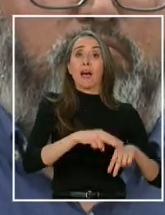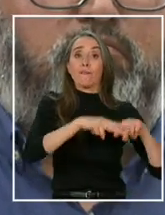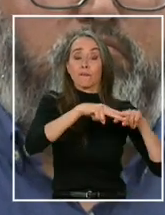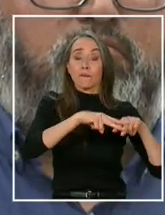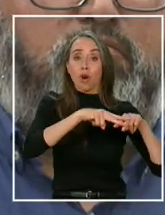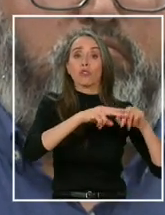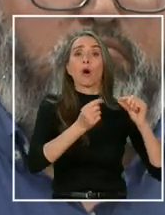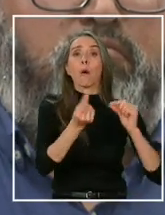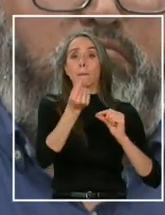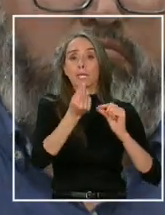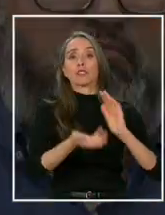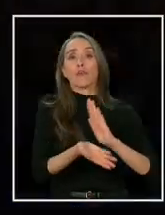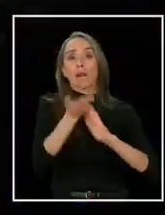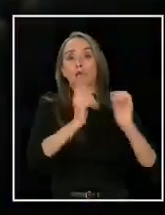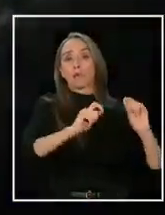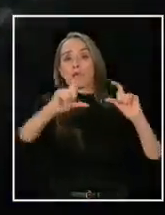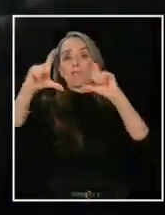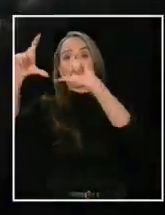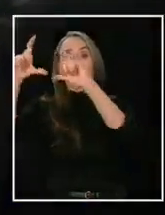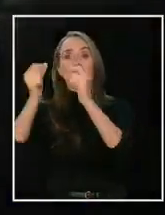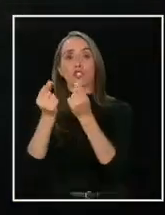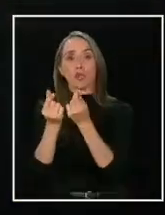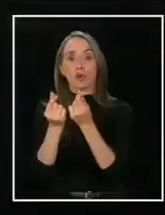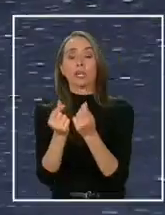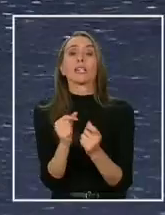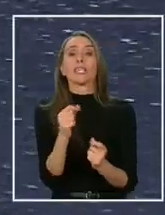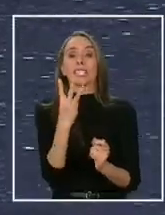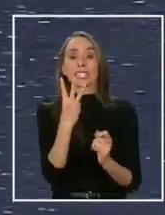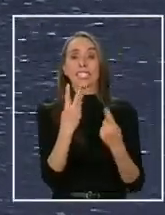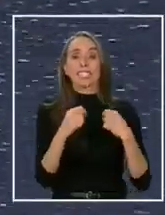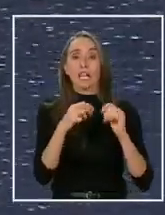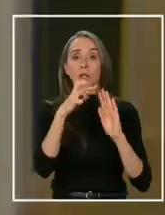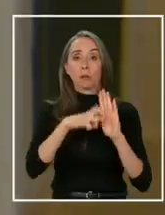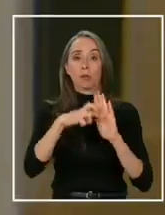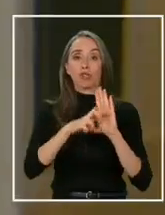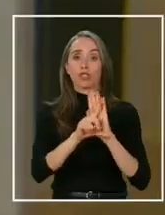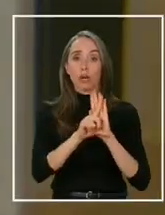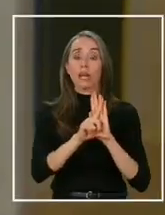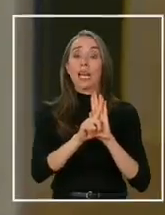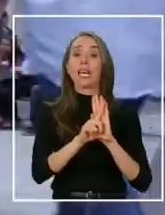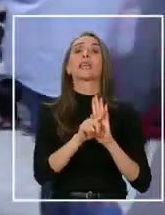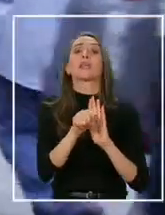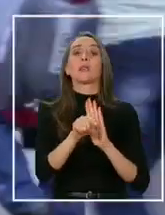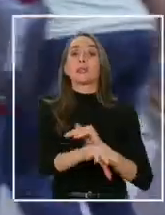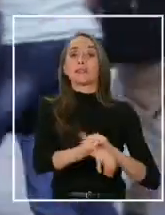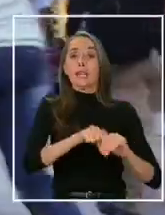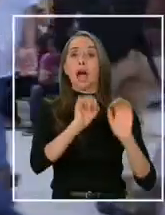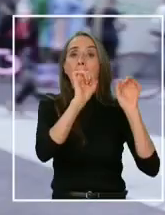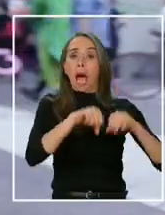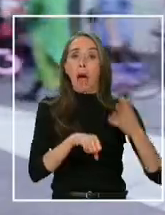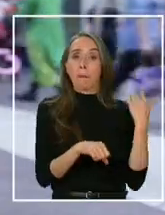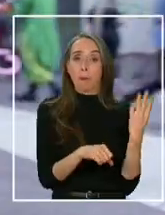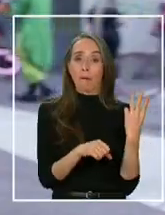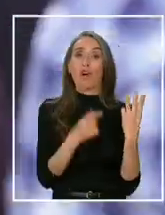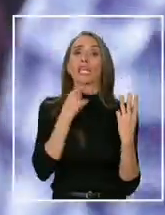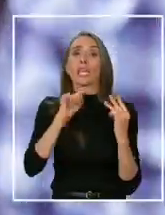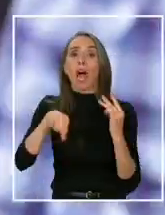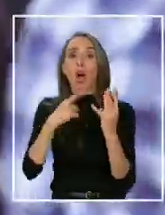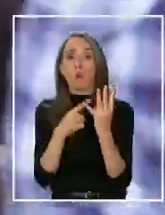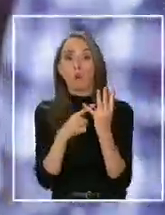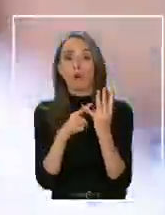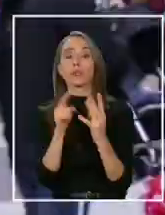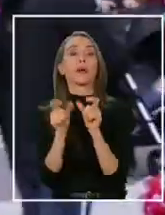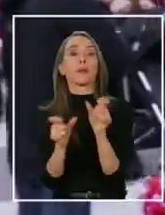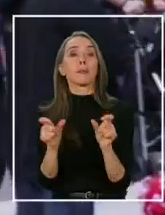un nuevo retiro de fondos de pensiones. A la fecha, 3 intentos de fondos de pensiones han sido aprobados, y en la víspera de una nueva aspiración,